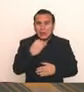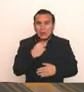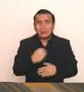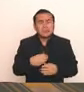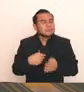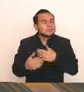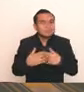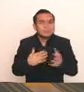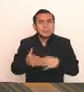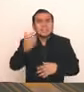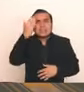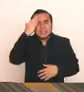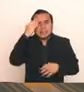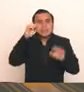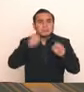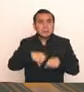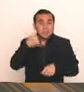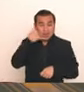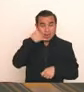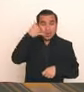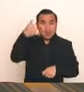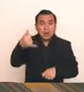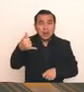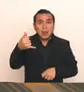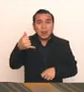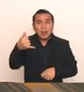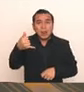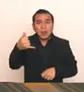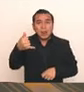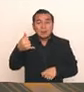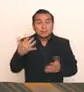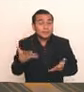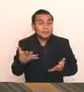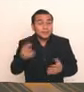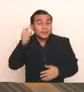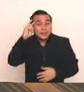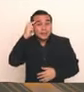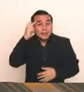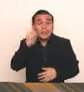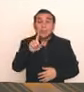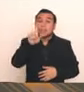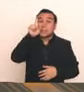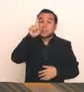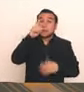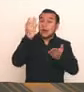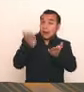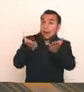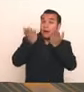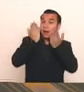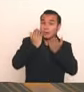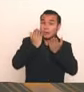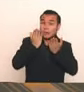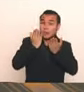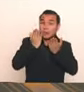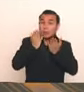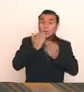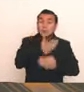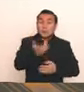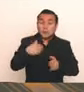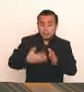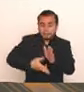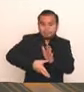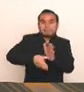como muchos pero sabe que puede agarrar el teléfono y hablar con él o ella bueno dios nos está dando esta oportunidad de volver en el tiempo